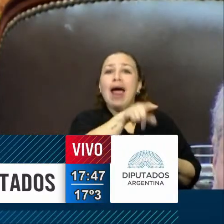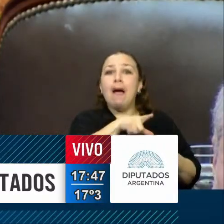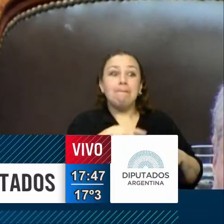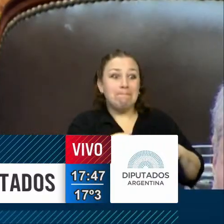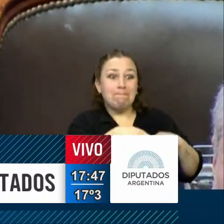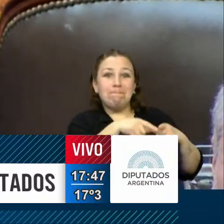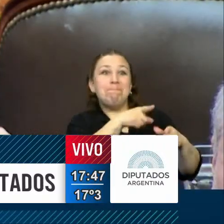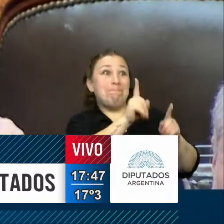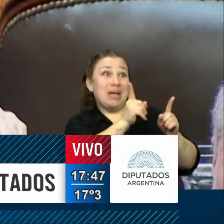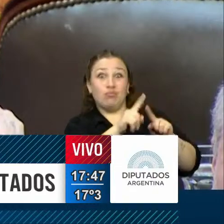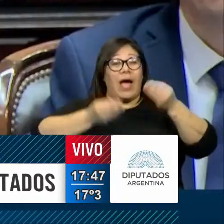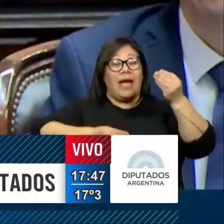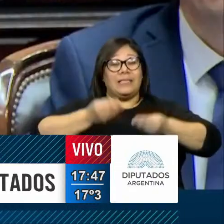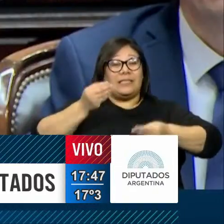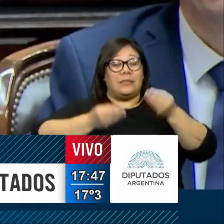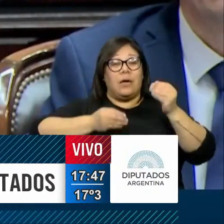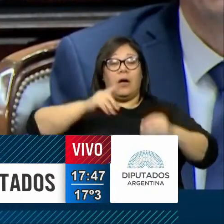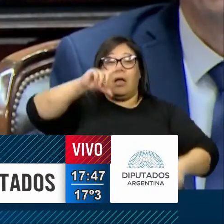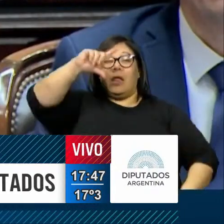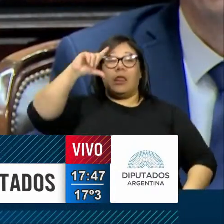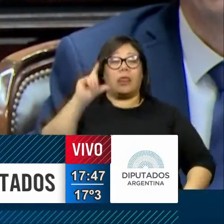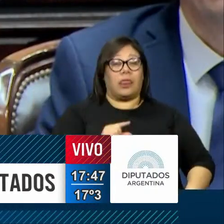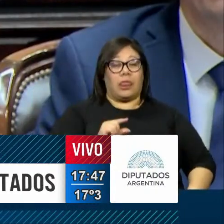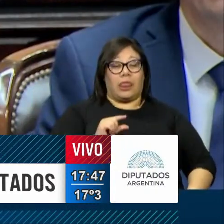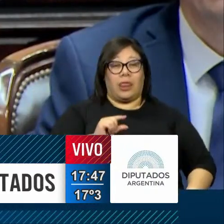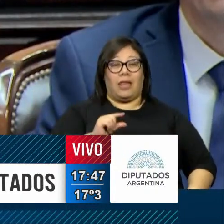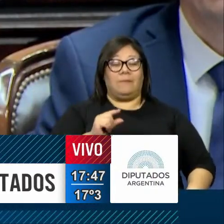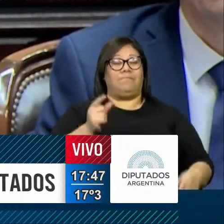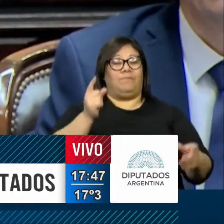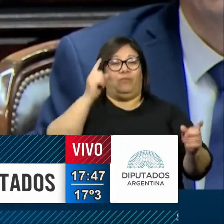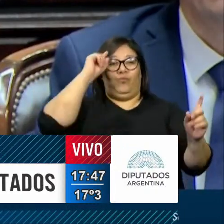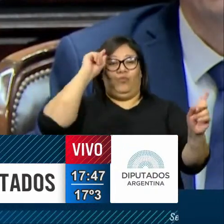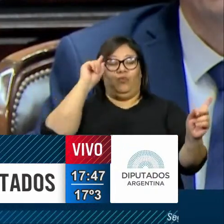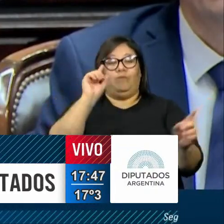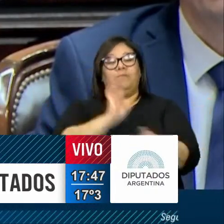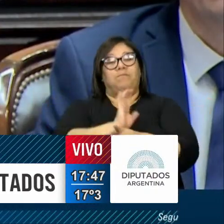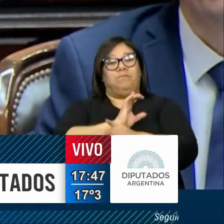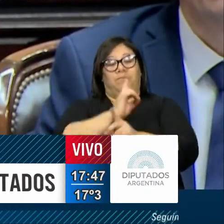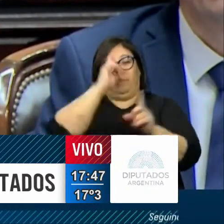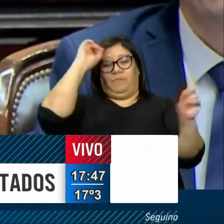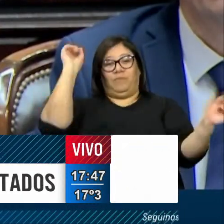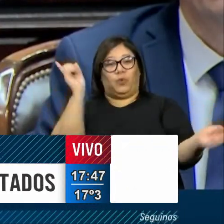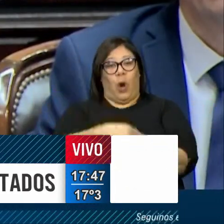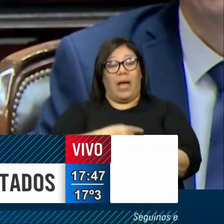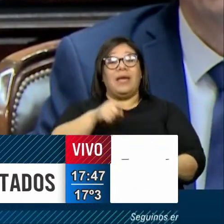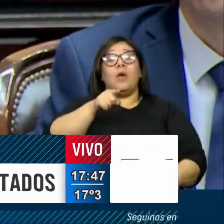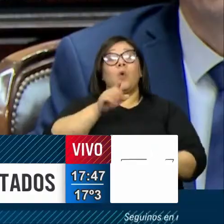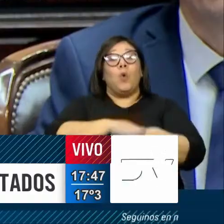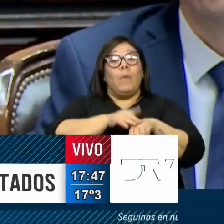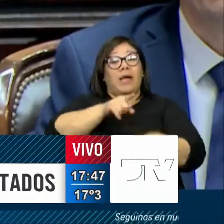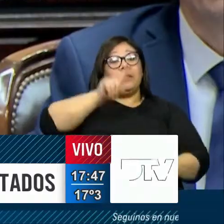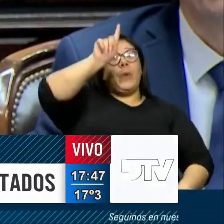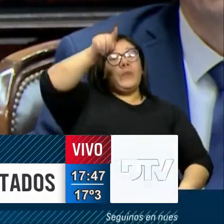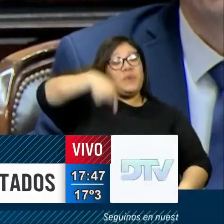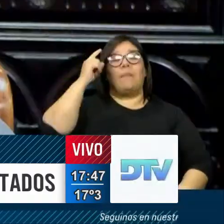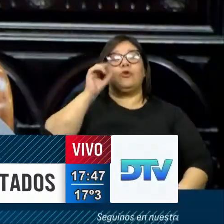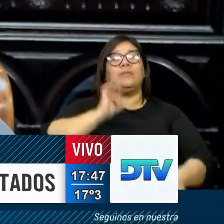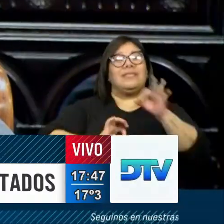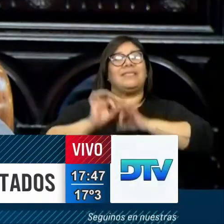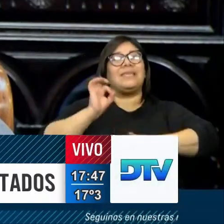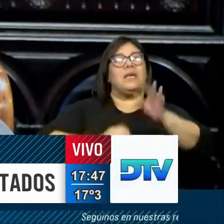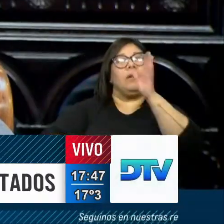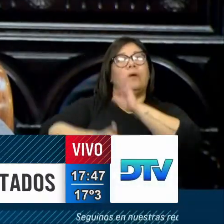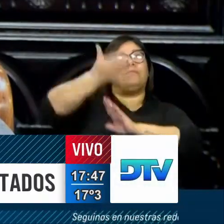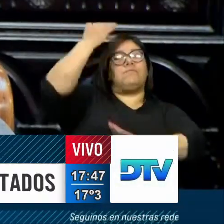que no solo vienen al Congreso para discutir los temas en este recinto, como estamos viendo los